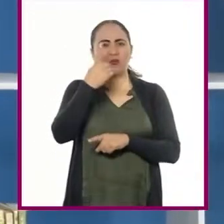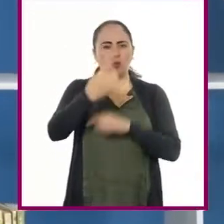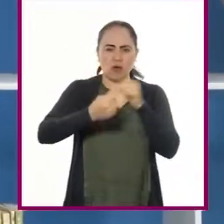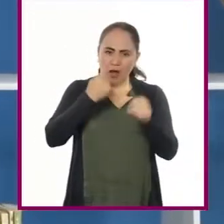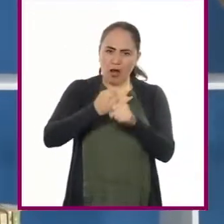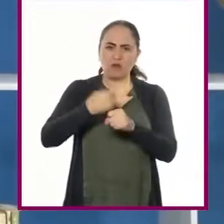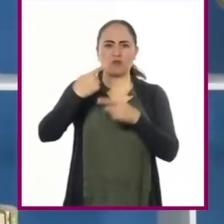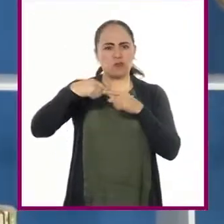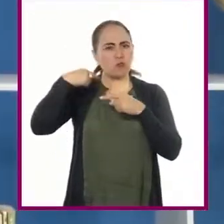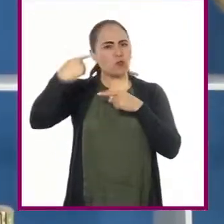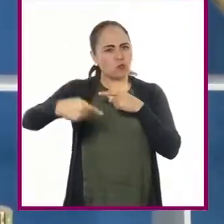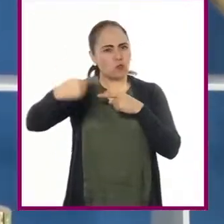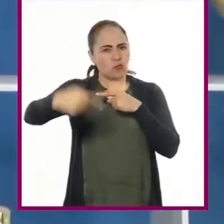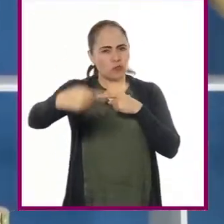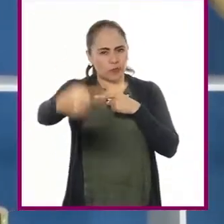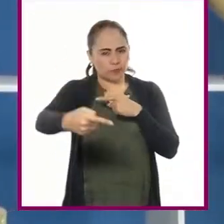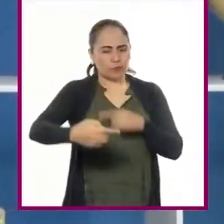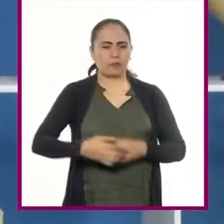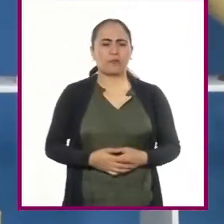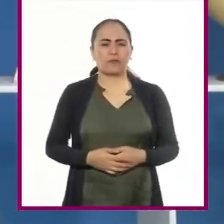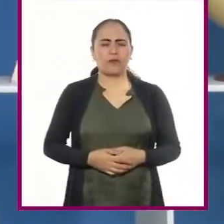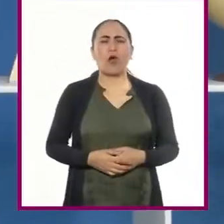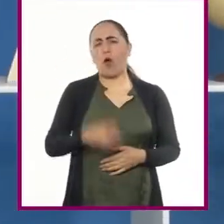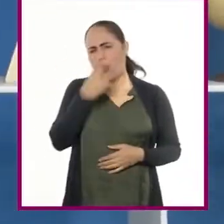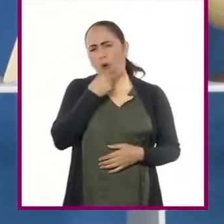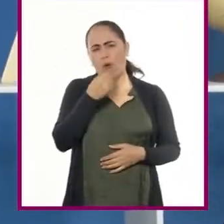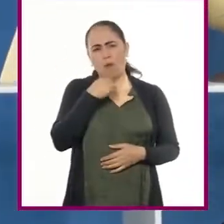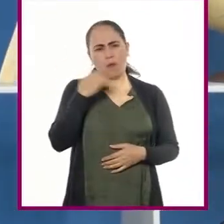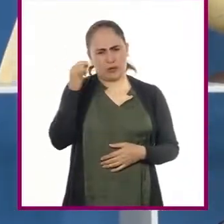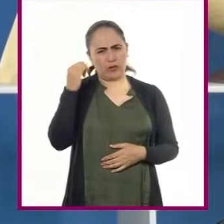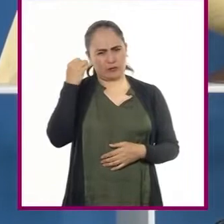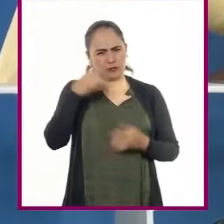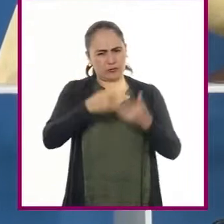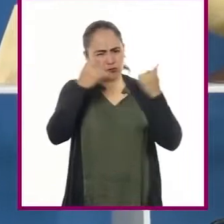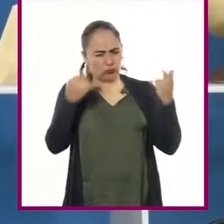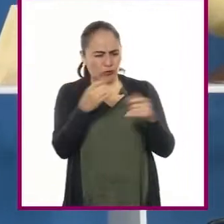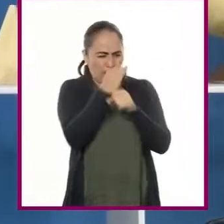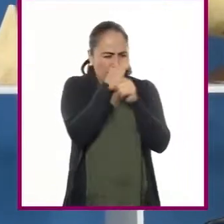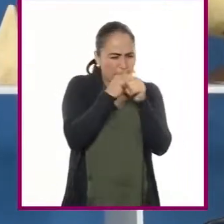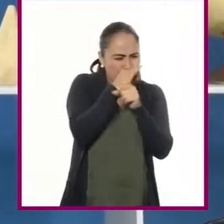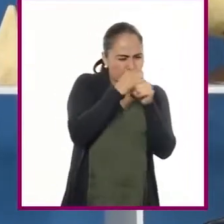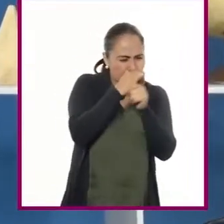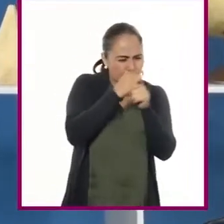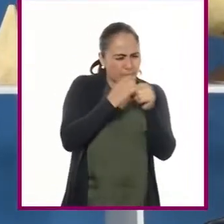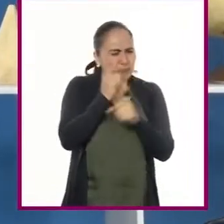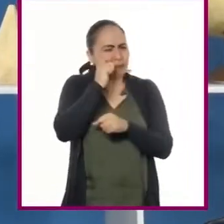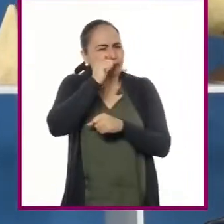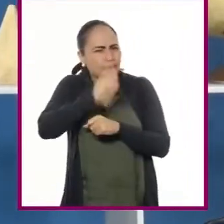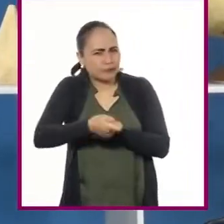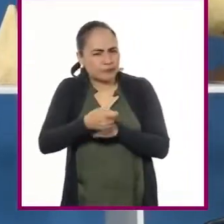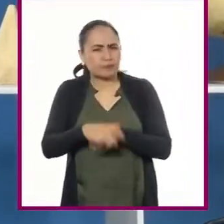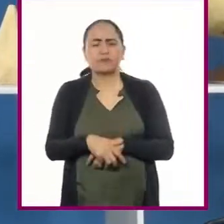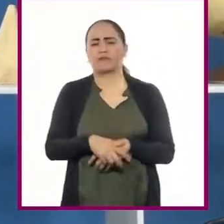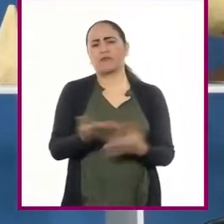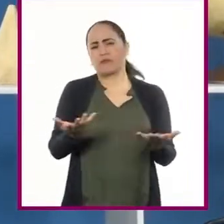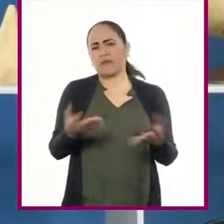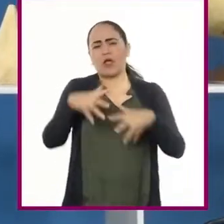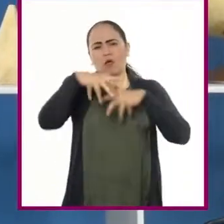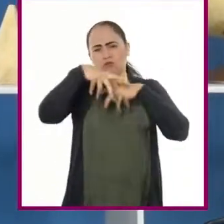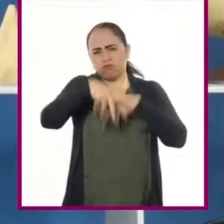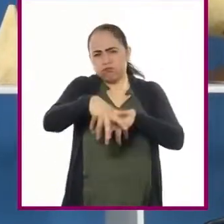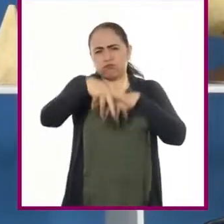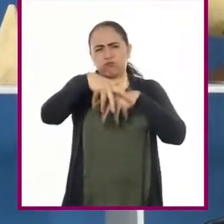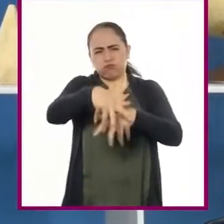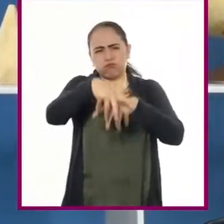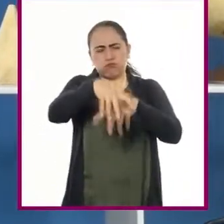Más allá de la pintoresca escena que describe el historiador, algo que remarca muy bien es cómo la procesión de Corpus